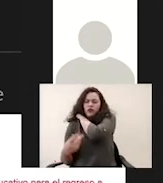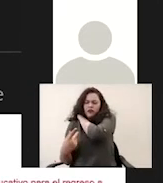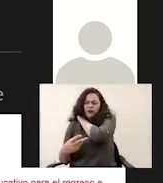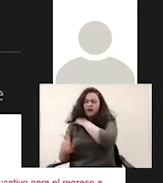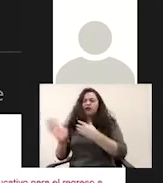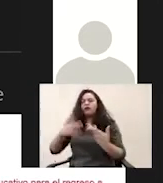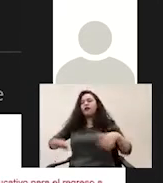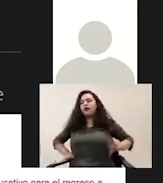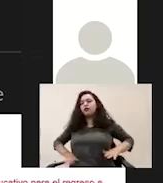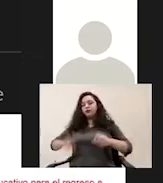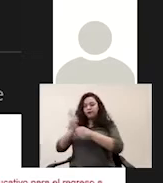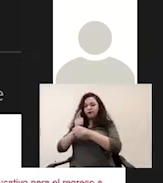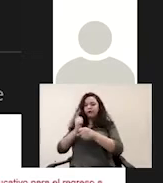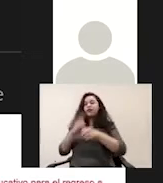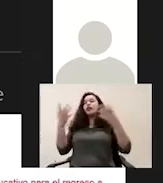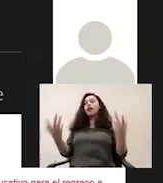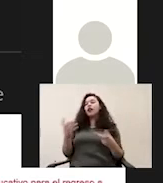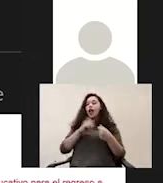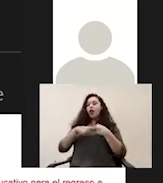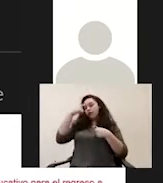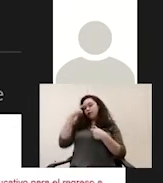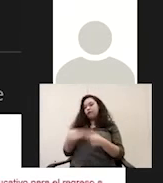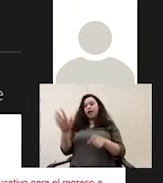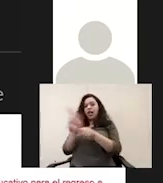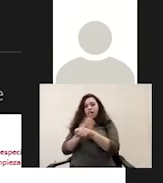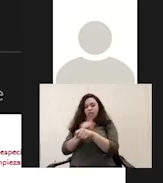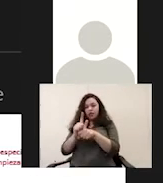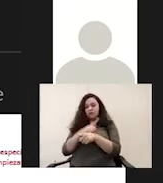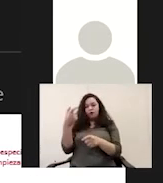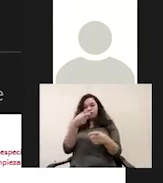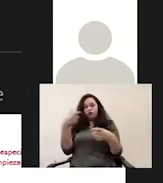estar rociado con una solución desinfectante.